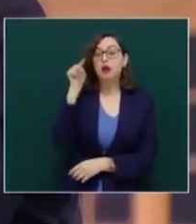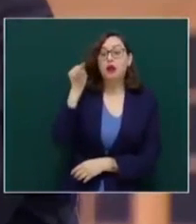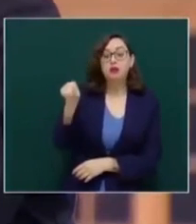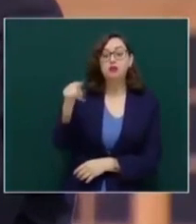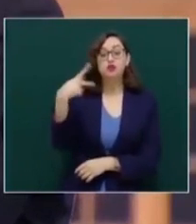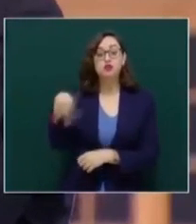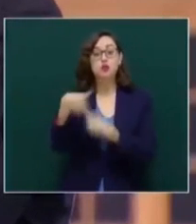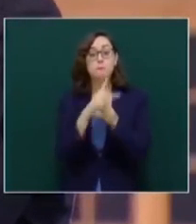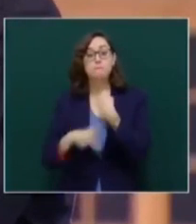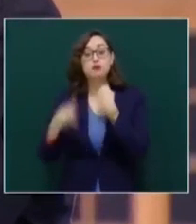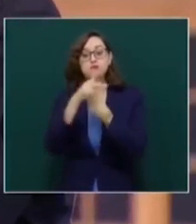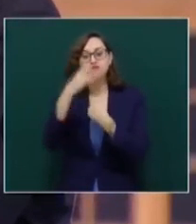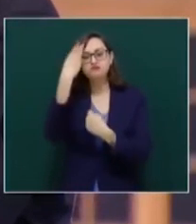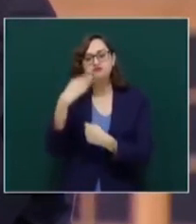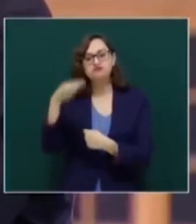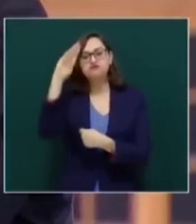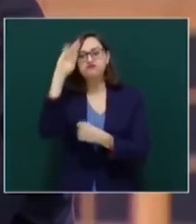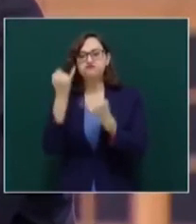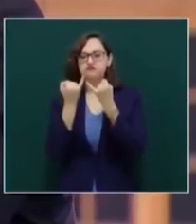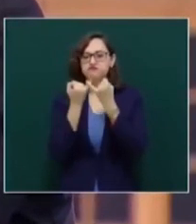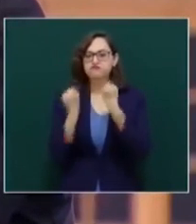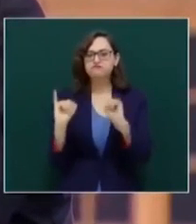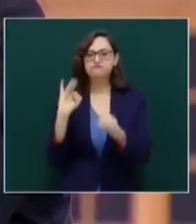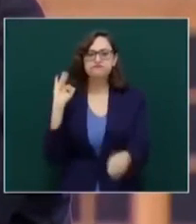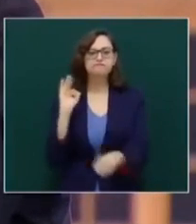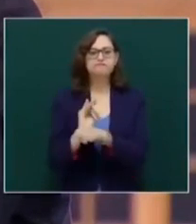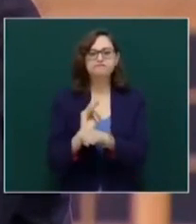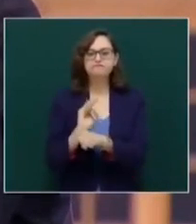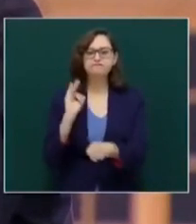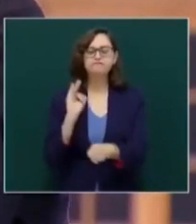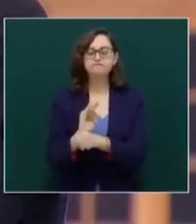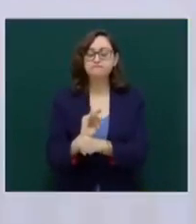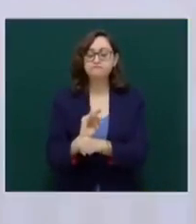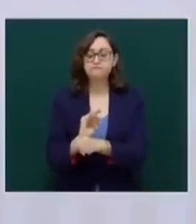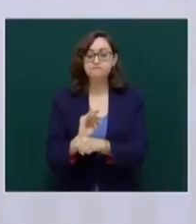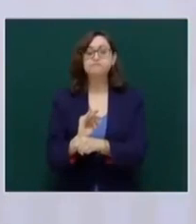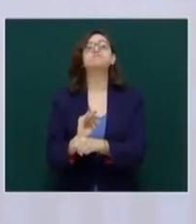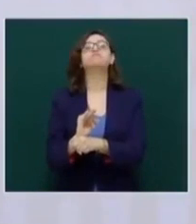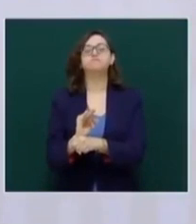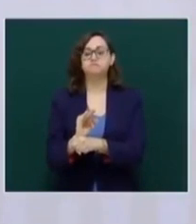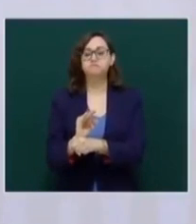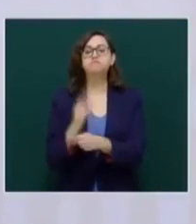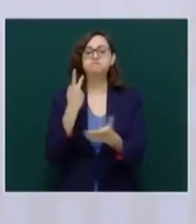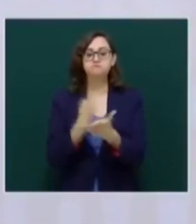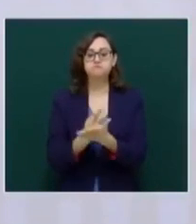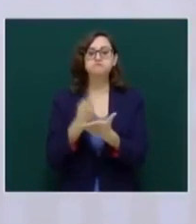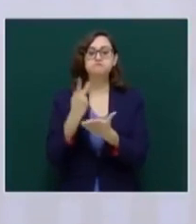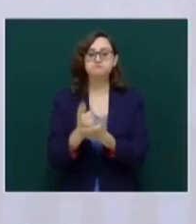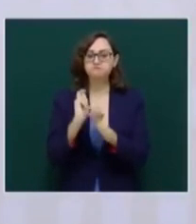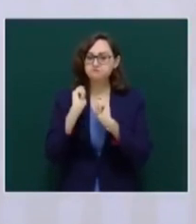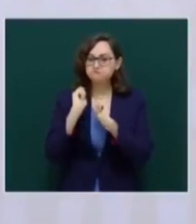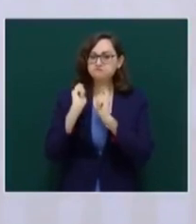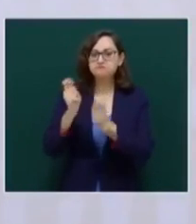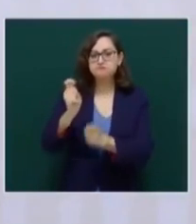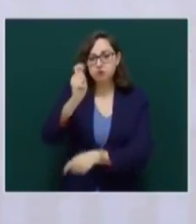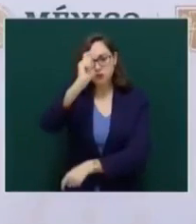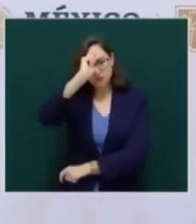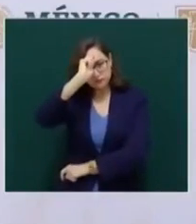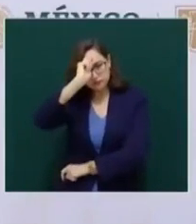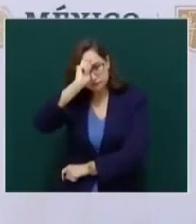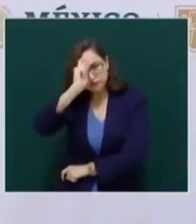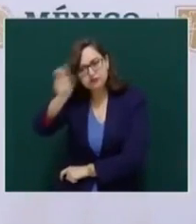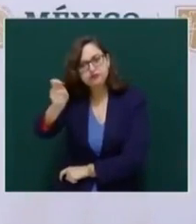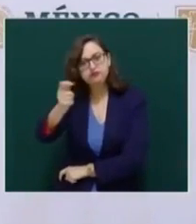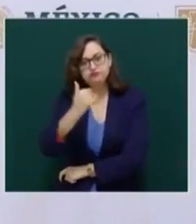de su país, el pueblo de Cuba merece el Premio de la Dignidad.